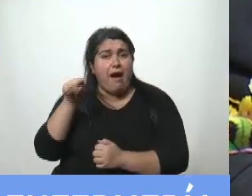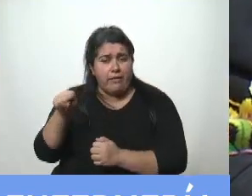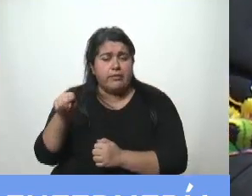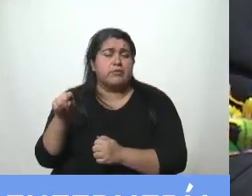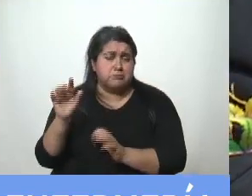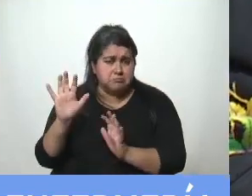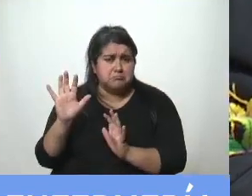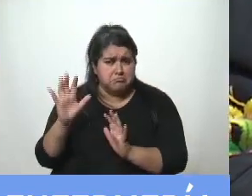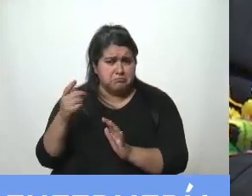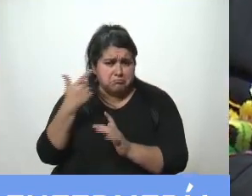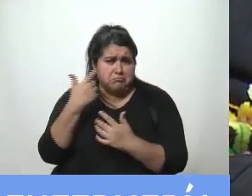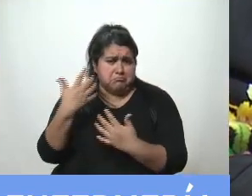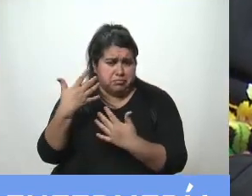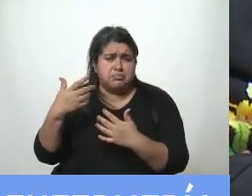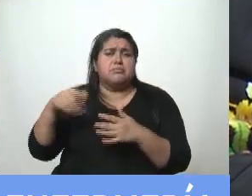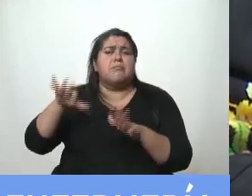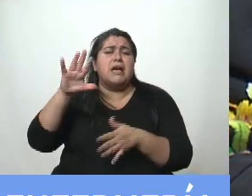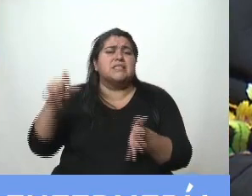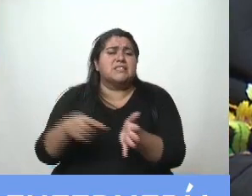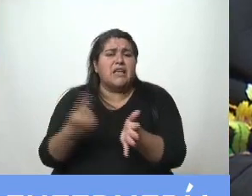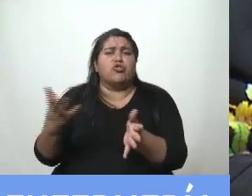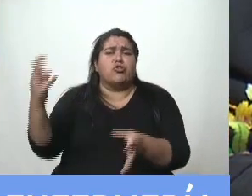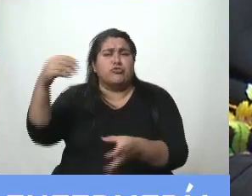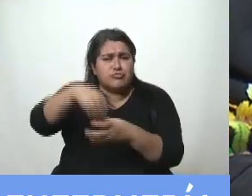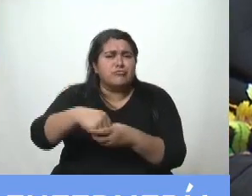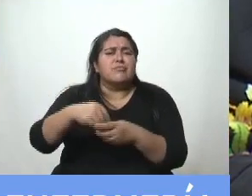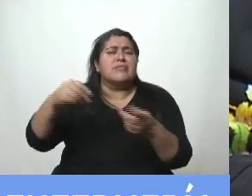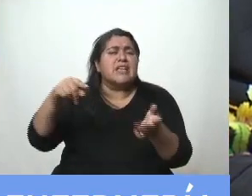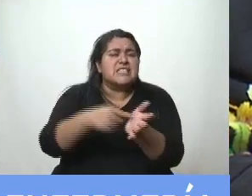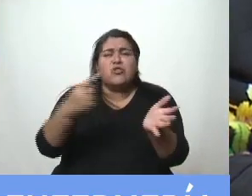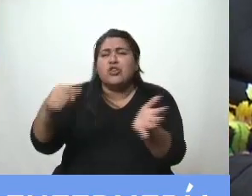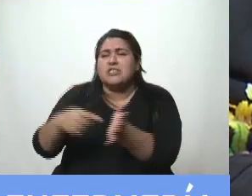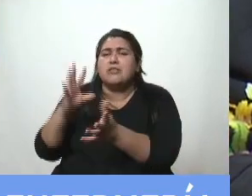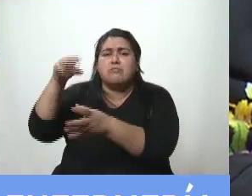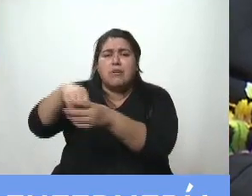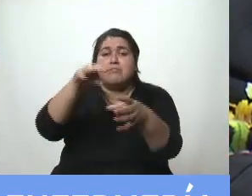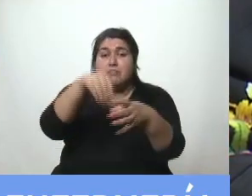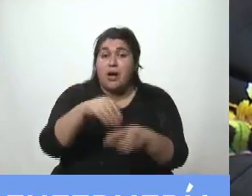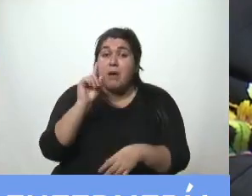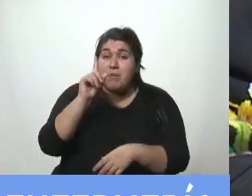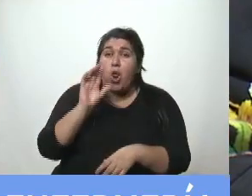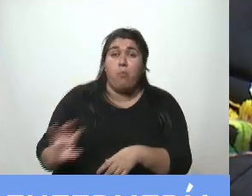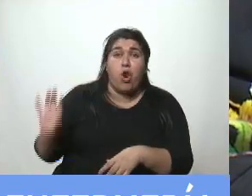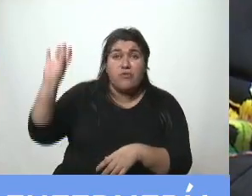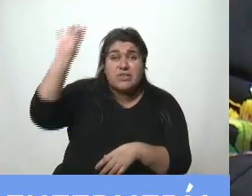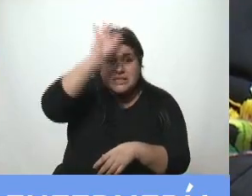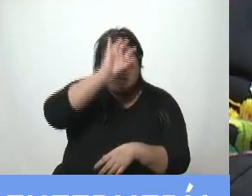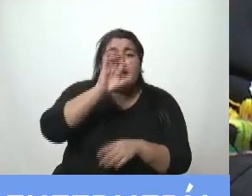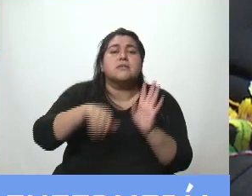nuevamente en los grandes centros urbanos, pero el interior se maneja en muchos casos